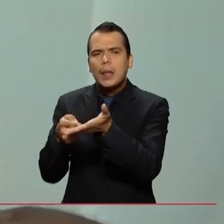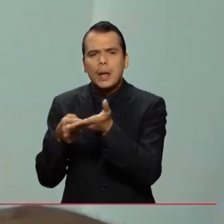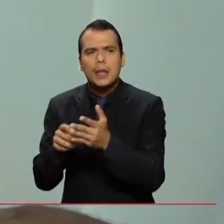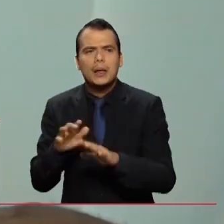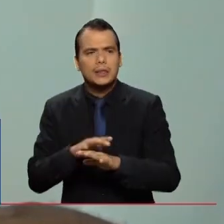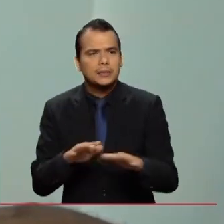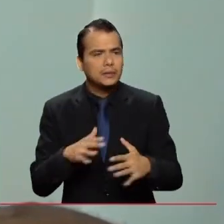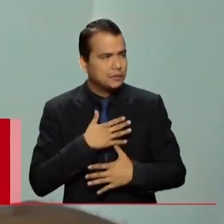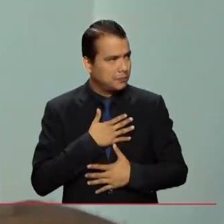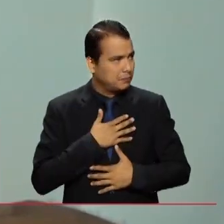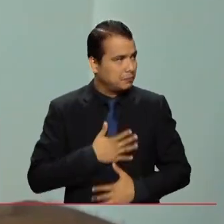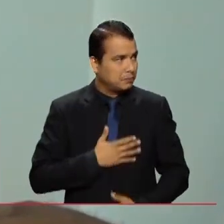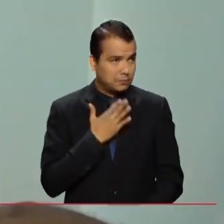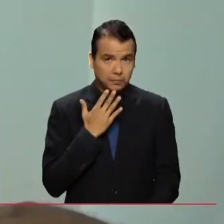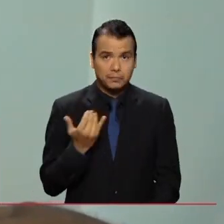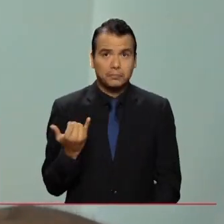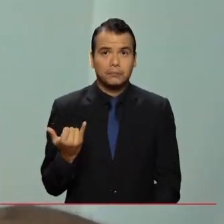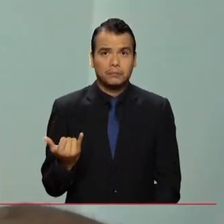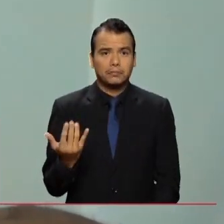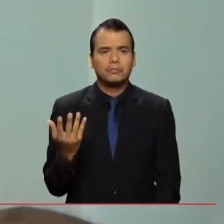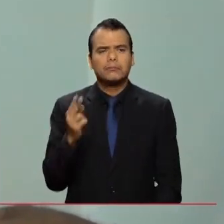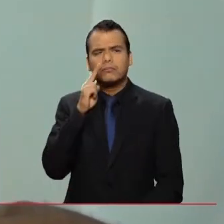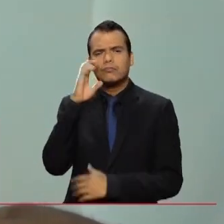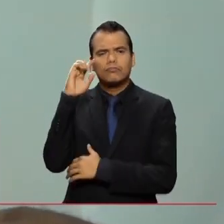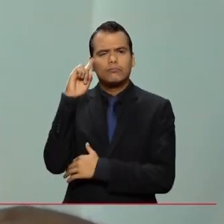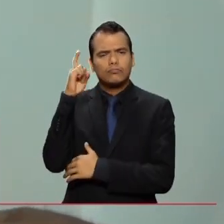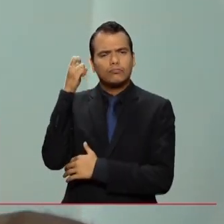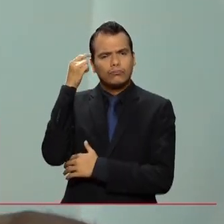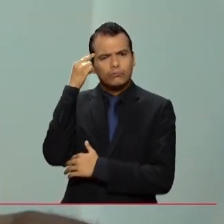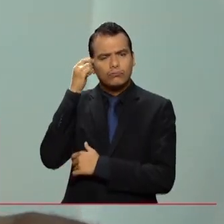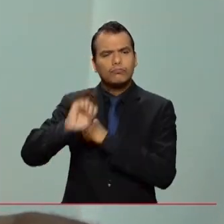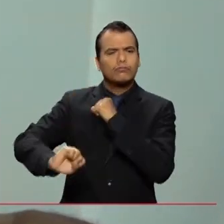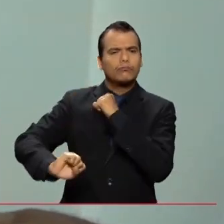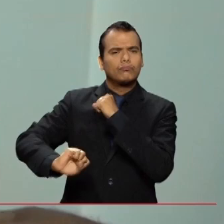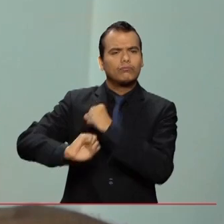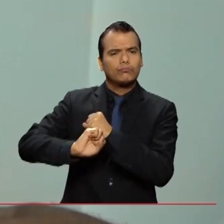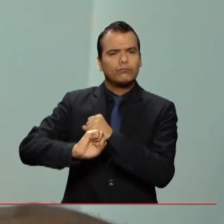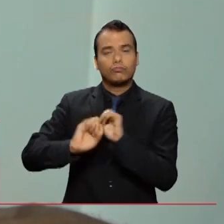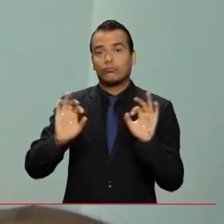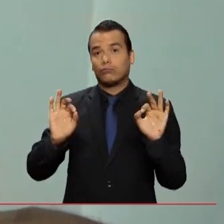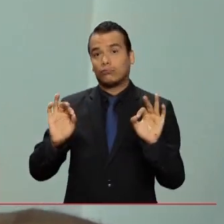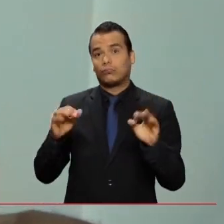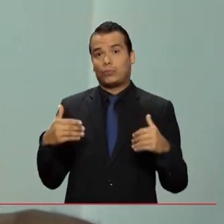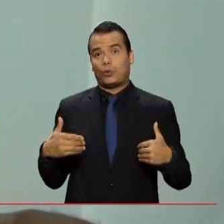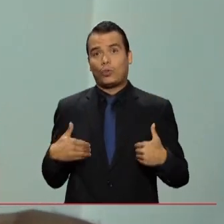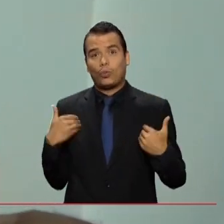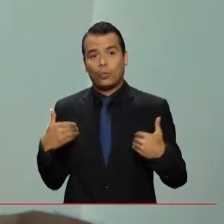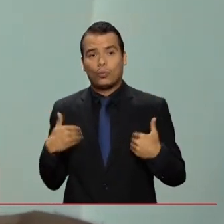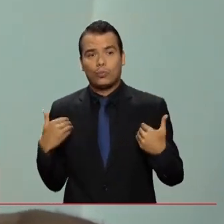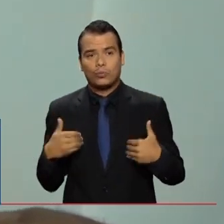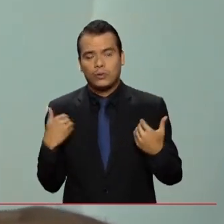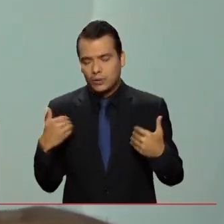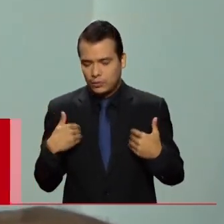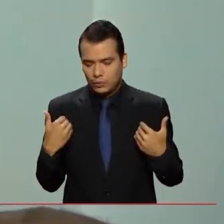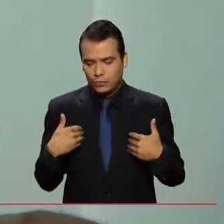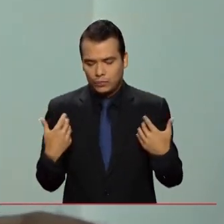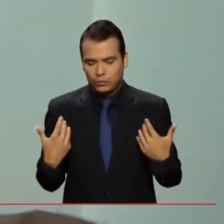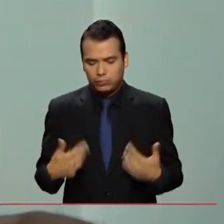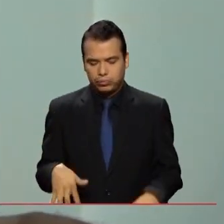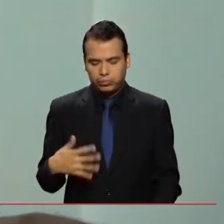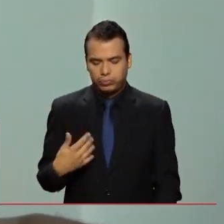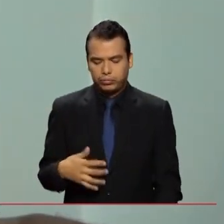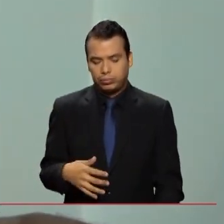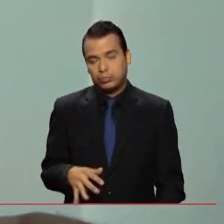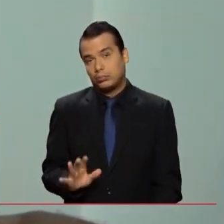tranquilidad de que hay un espaldarazo de parte del gobierno nacional a este proceso de paz o a este proceso de conversación, de diálogos con